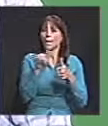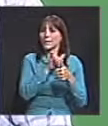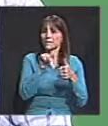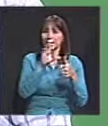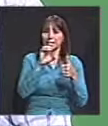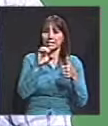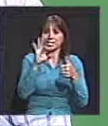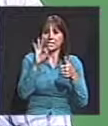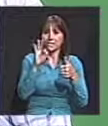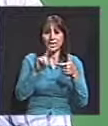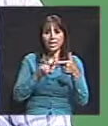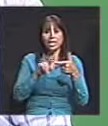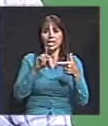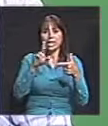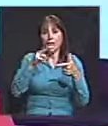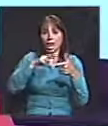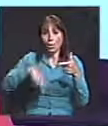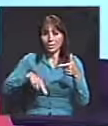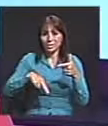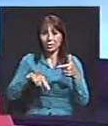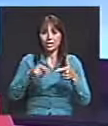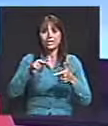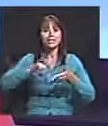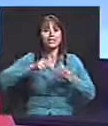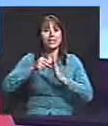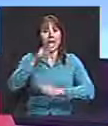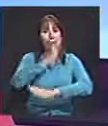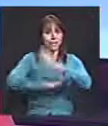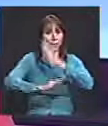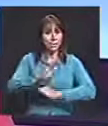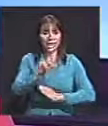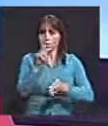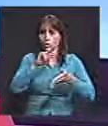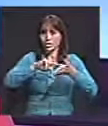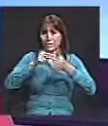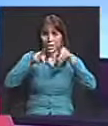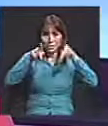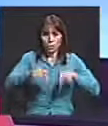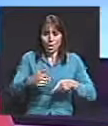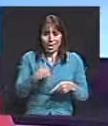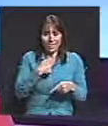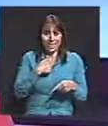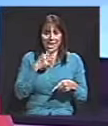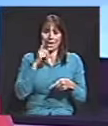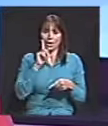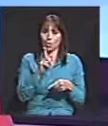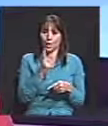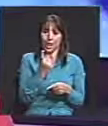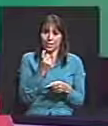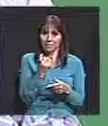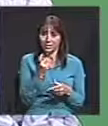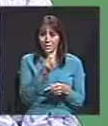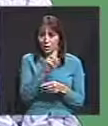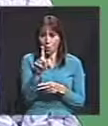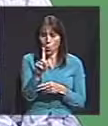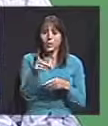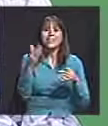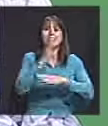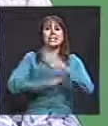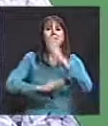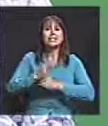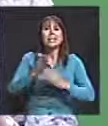el que la discapacidad no es una cuestión de la persona, ¿verdad?, que tiene la deficiencia, sino que es una